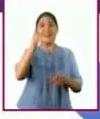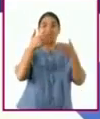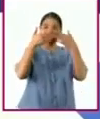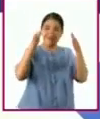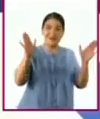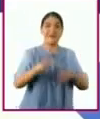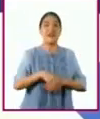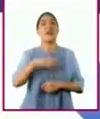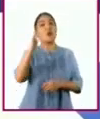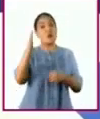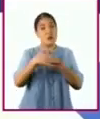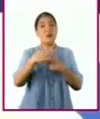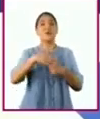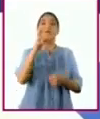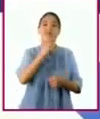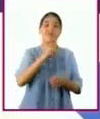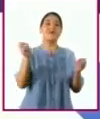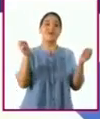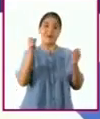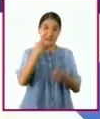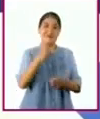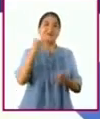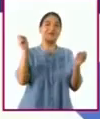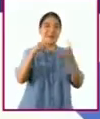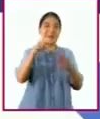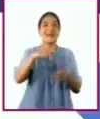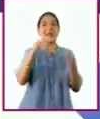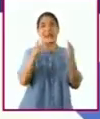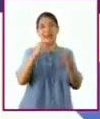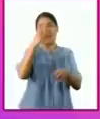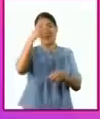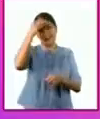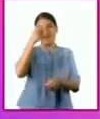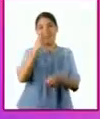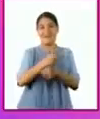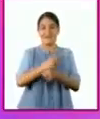pronto nos vemos aquí en Aprende en Casa 2. Hasta la próxima. Si tienes dudas